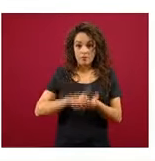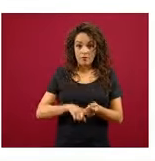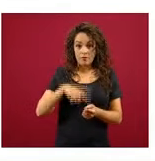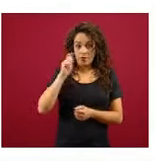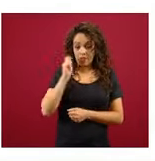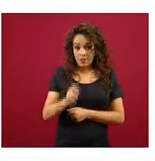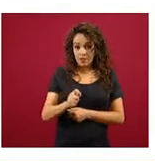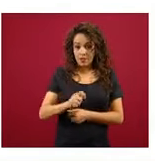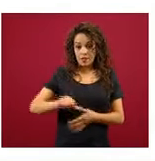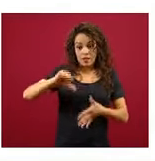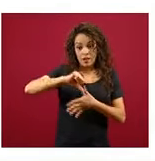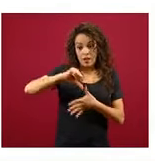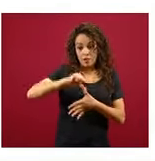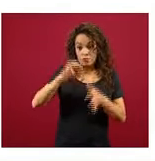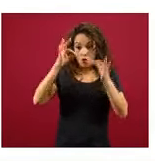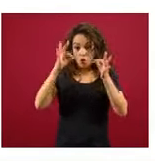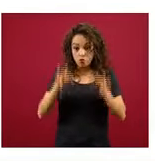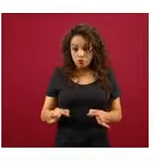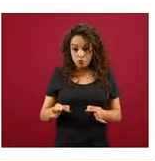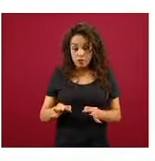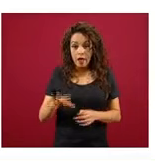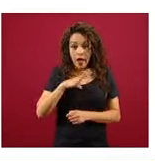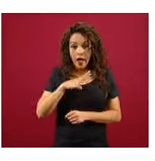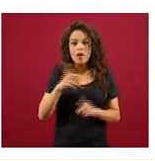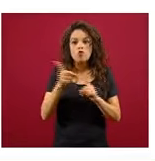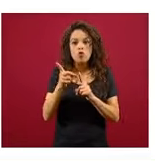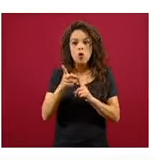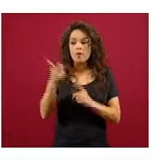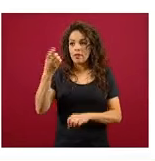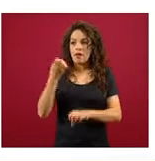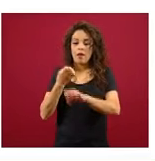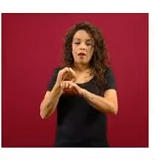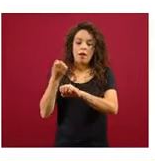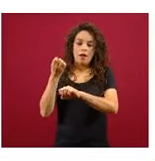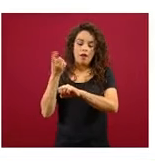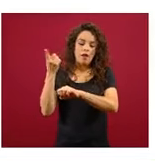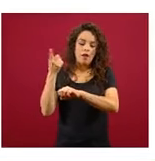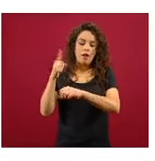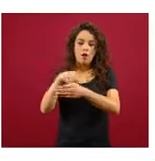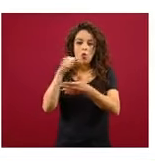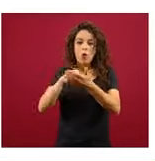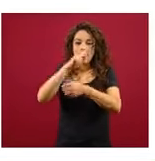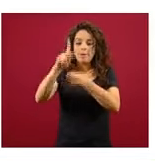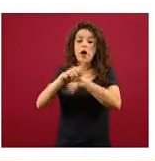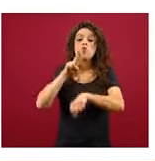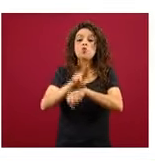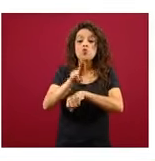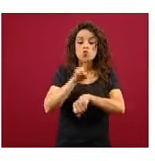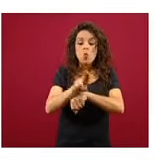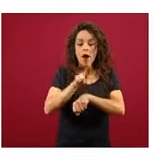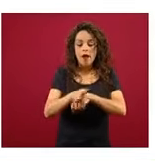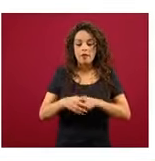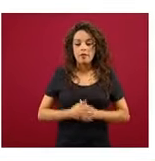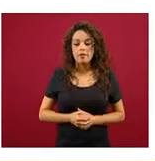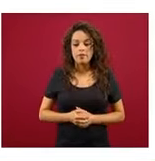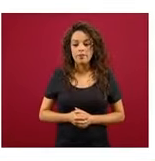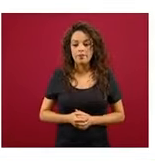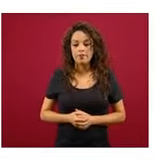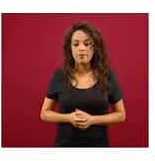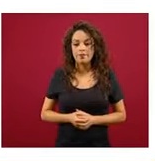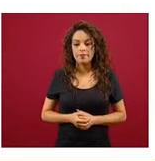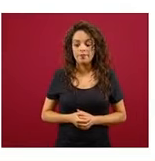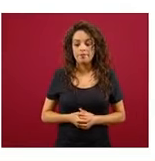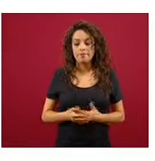formal de esta naturaleza es el Uruguay. Hay otros que tienen varios intentos y que vamos avanzando más o menos al mismo ritmo, pero